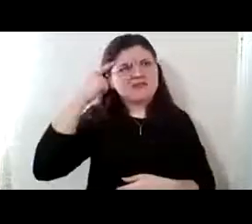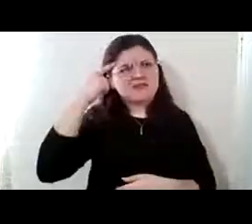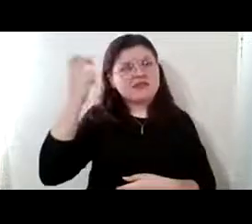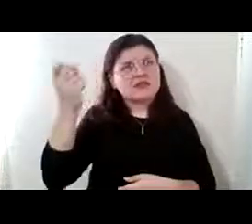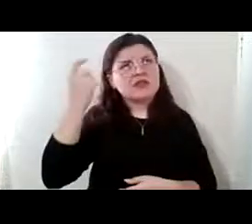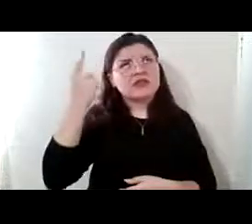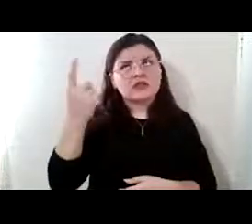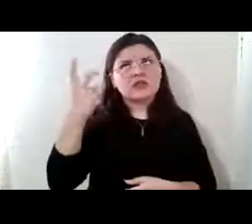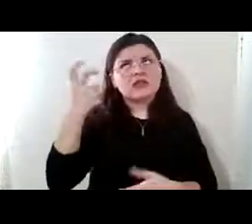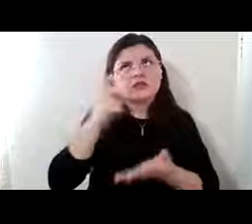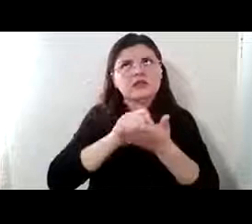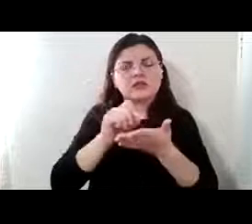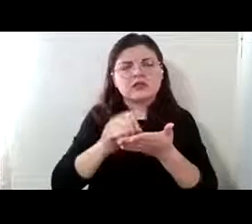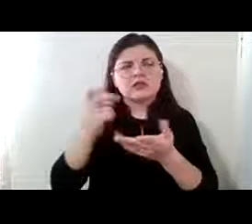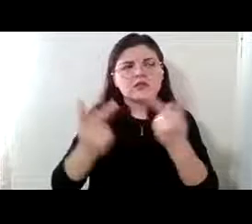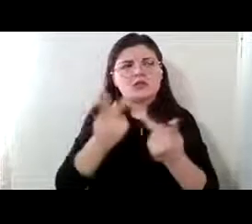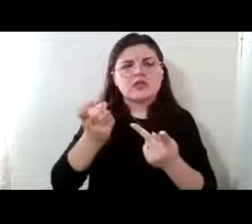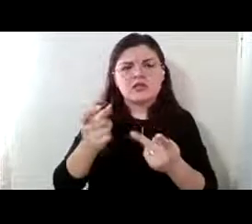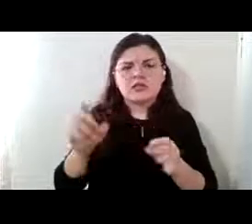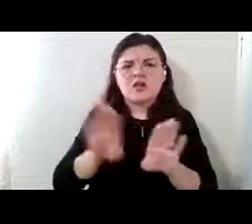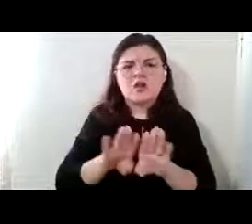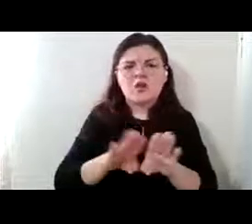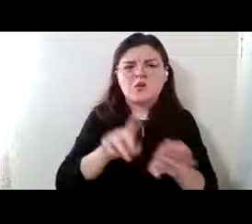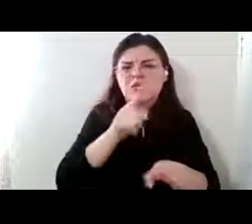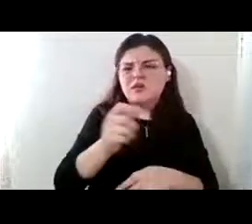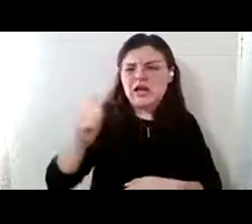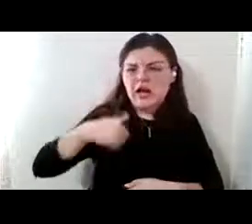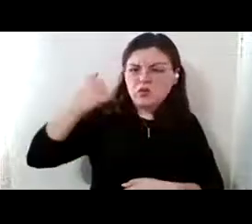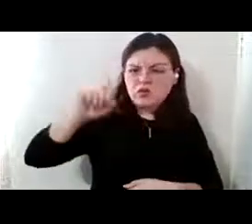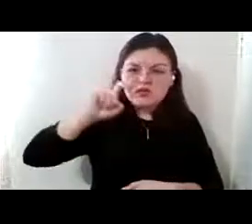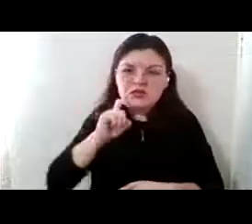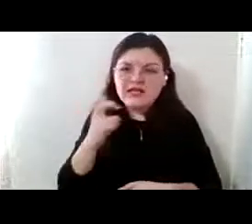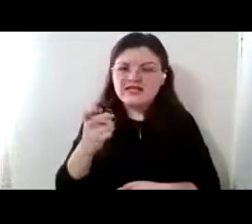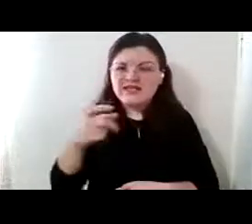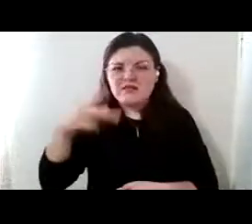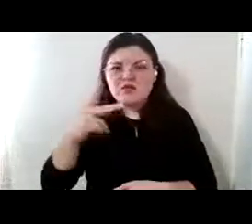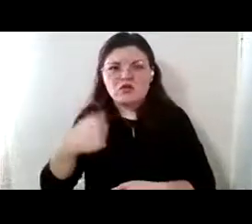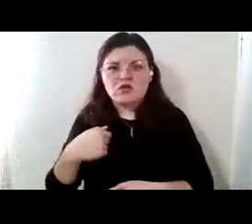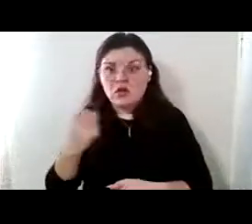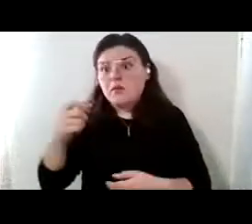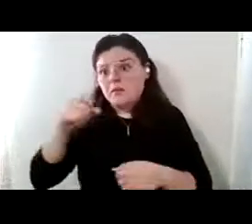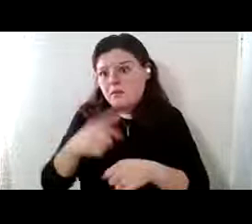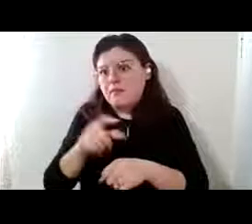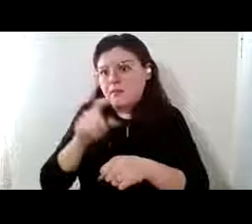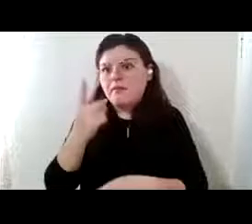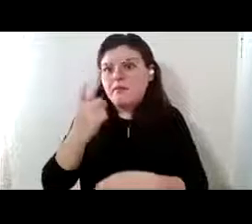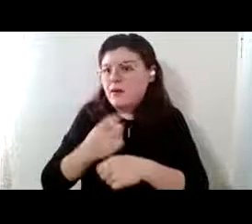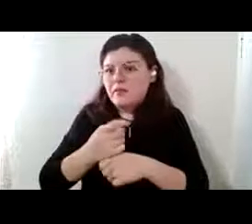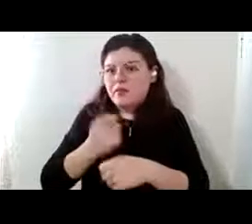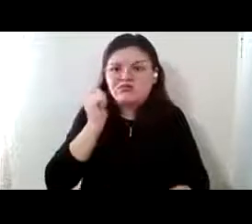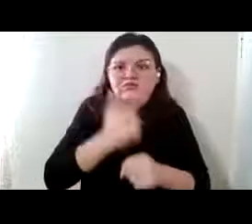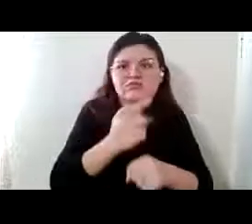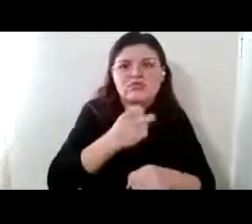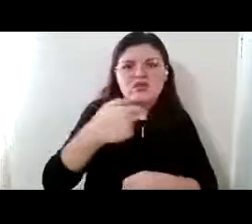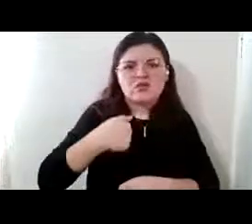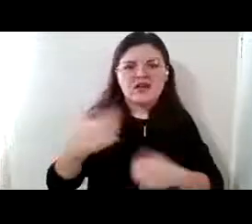hablamos del tema de abuso sexual, a lo mejor es identificar qué estoy haciendo. Si yo ya identifico que hay una